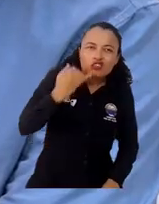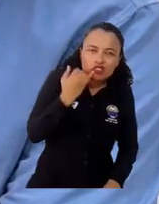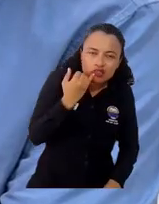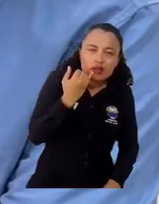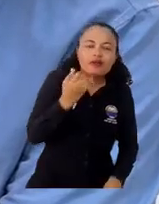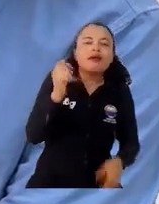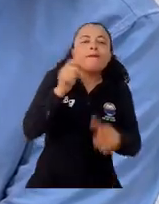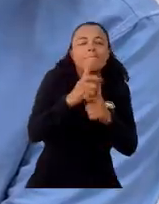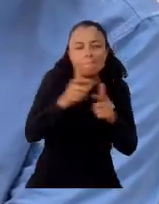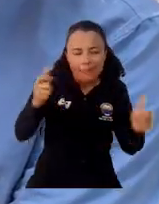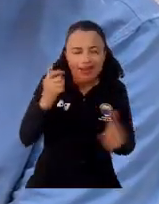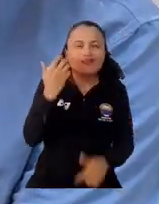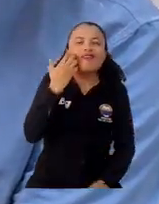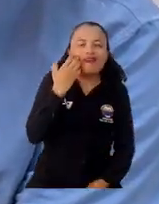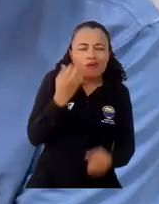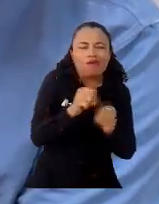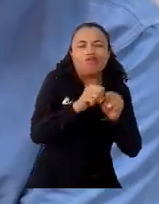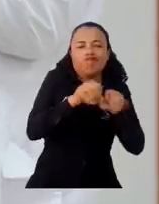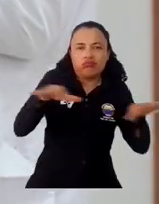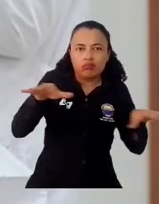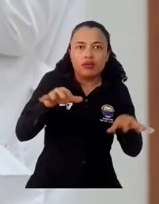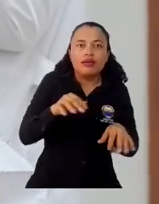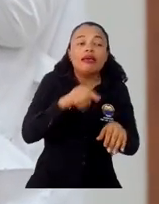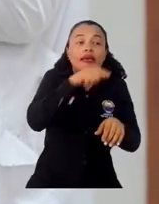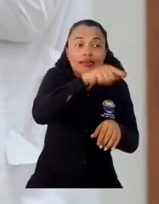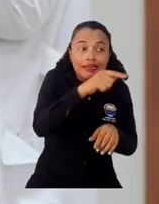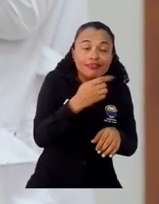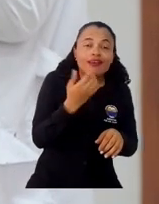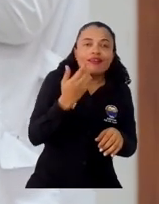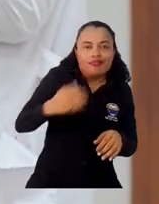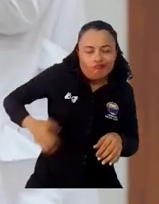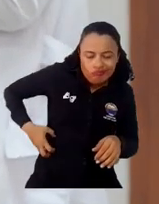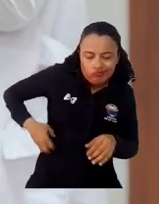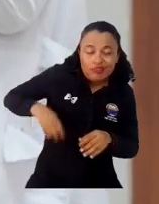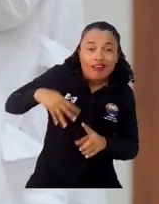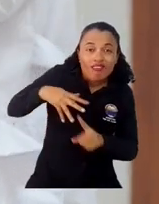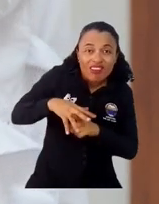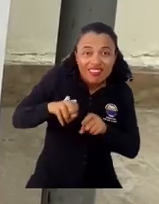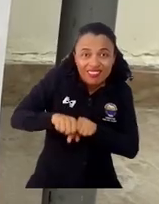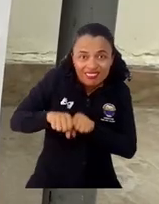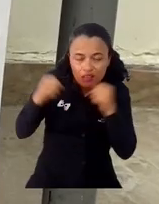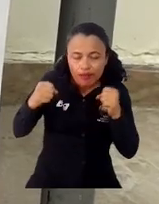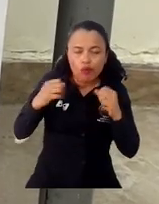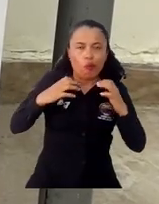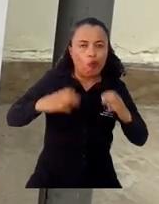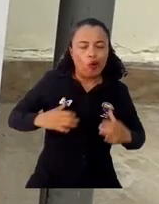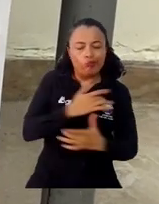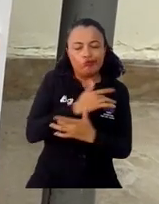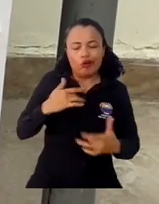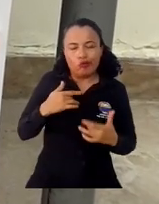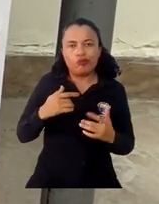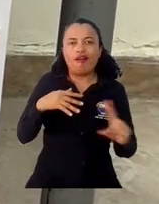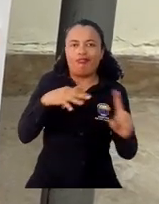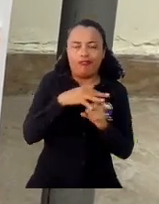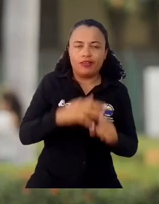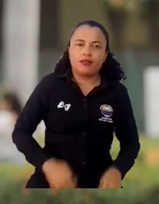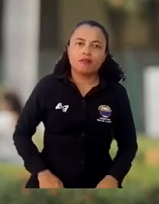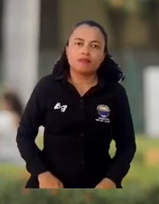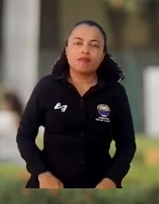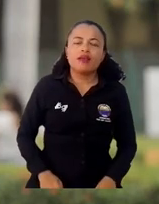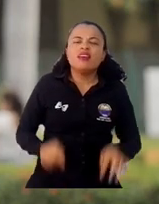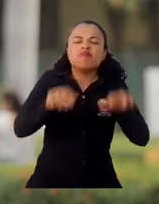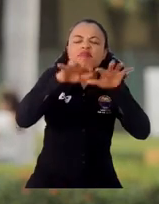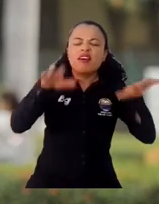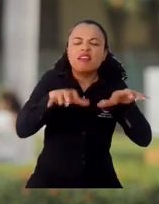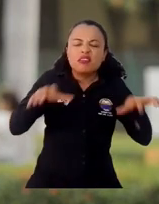abordaje de estos pacientes, especialmente por el incremento de esa enfermedad y las implicaciones y derivaciones en otras situaciones en la salud. Es